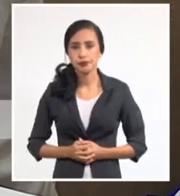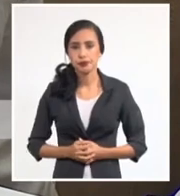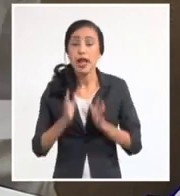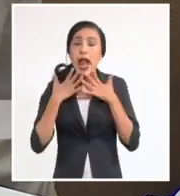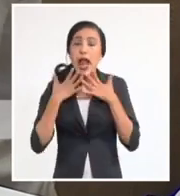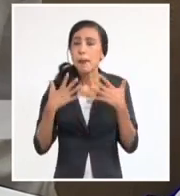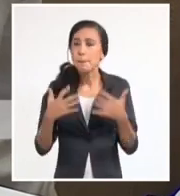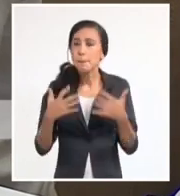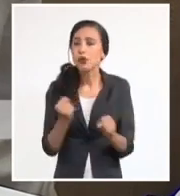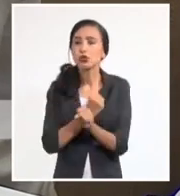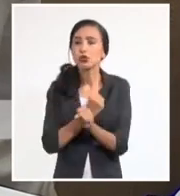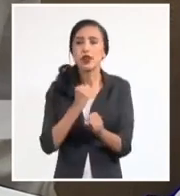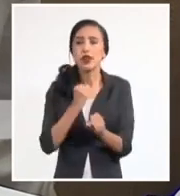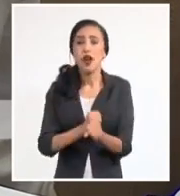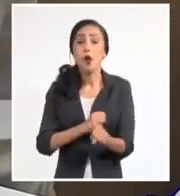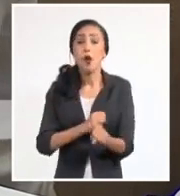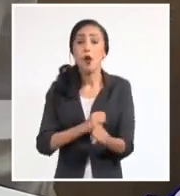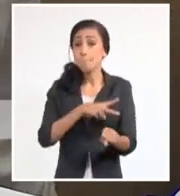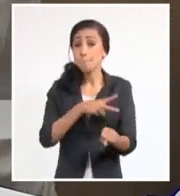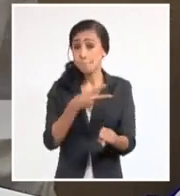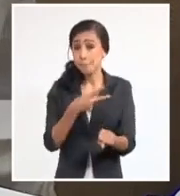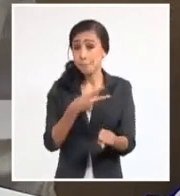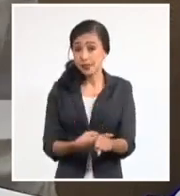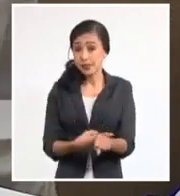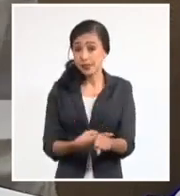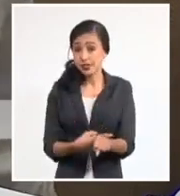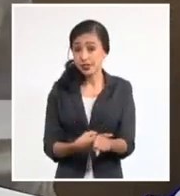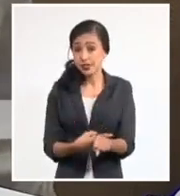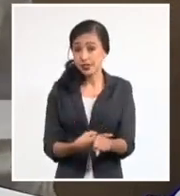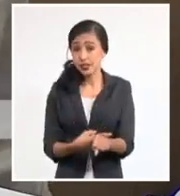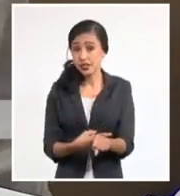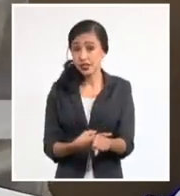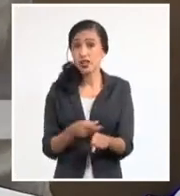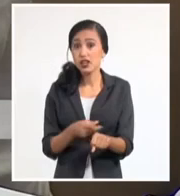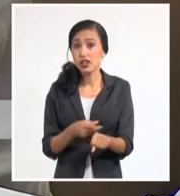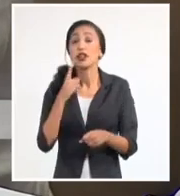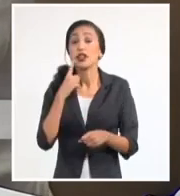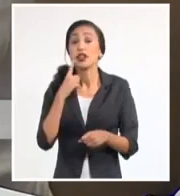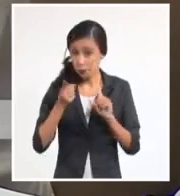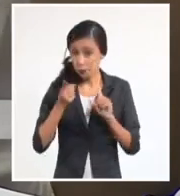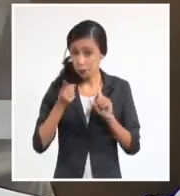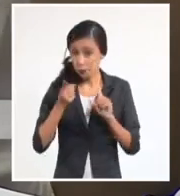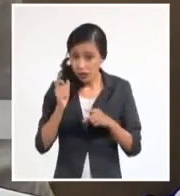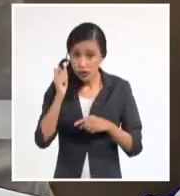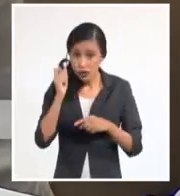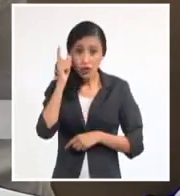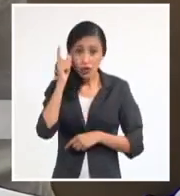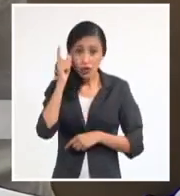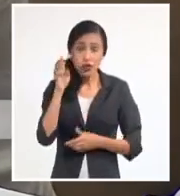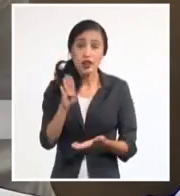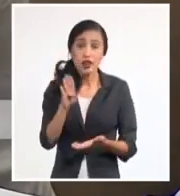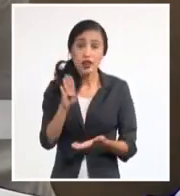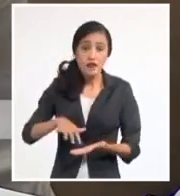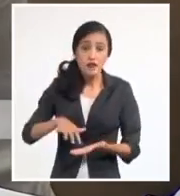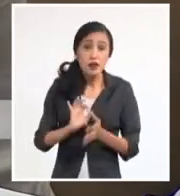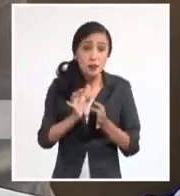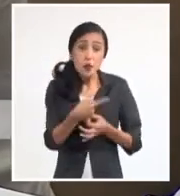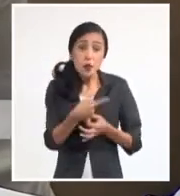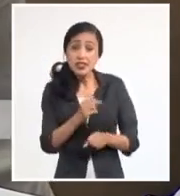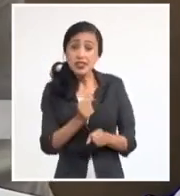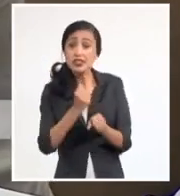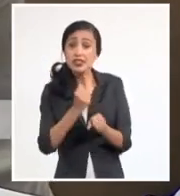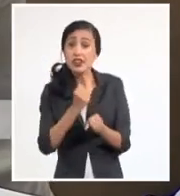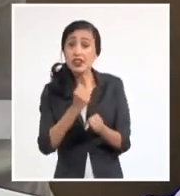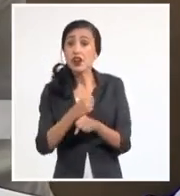prevención y enfrentamiento a la subversión político-ideológica en los barrios es este trabajo que se ha estado haciendo, este